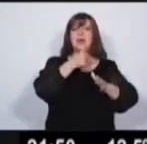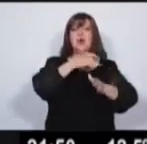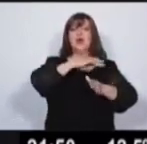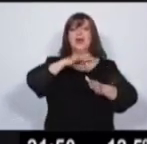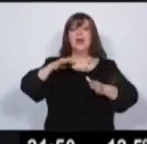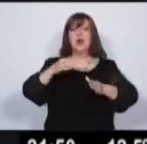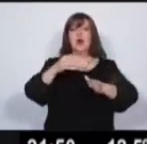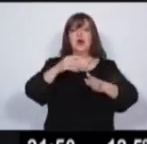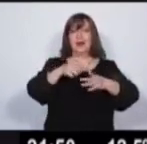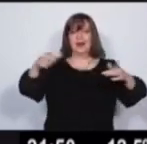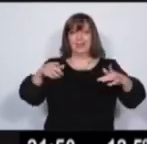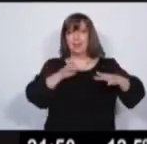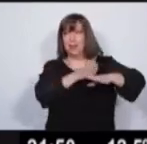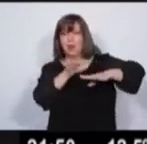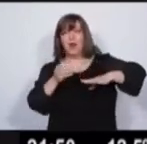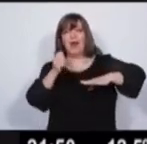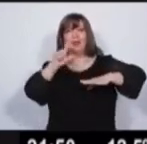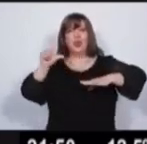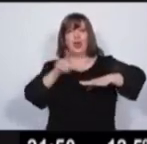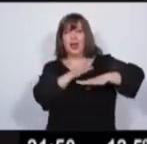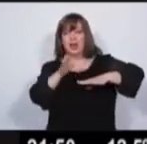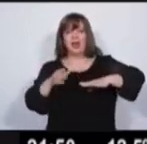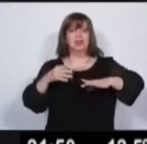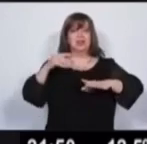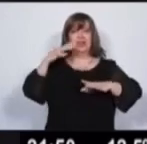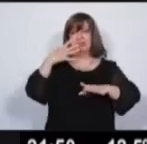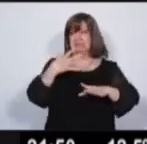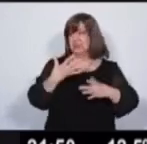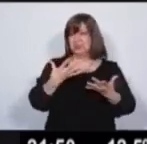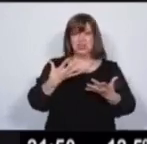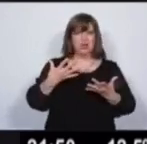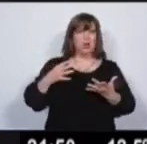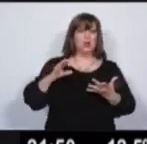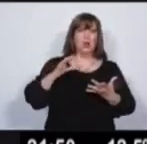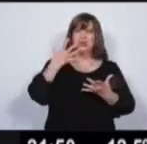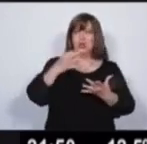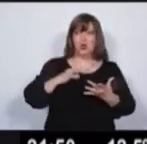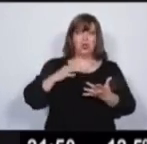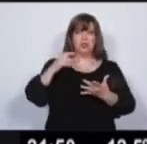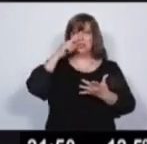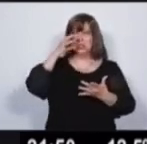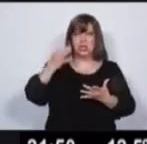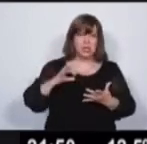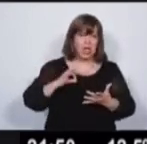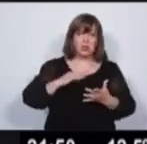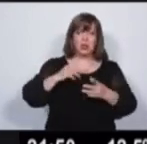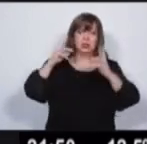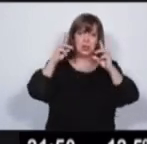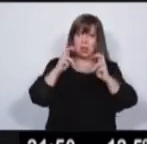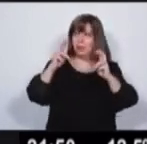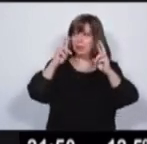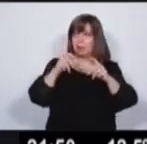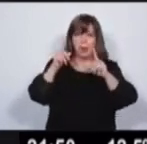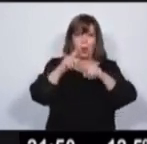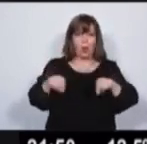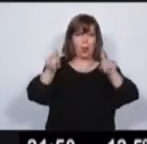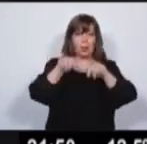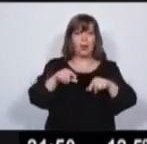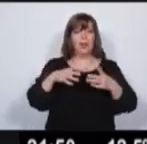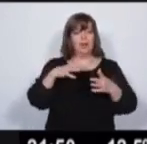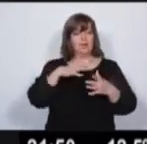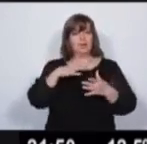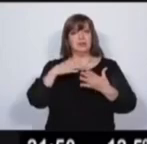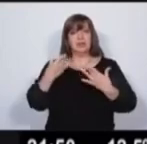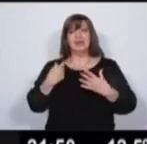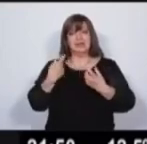a la tuel Cien años cincuenta setenta no sé cuánto hace que hablamos del tema nos comprometemos a